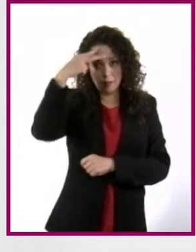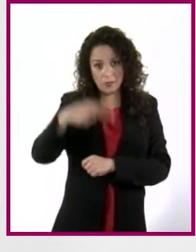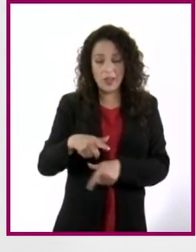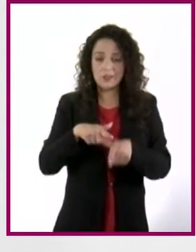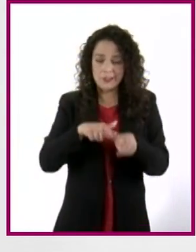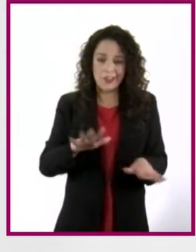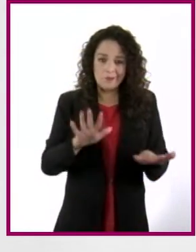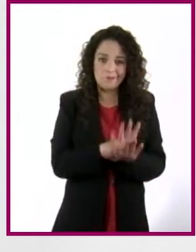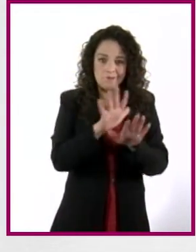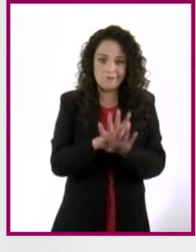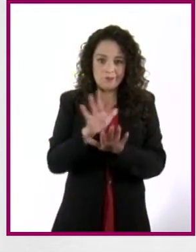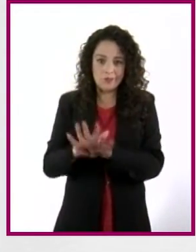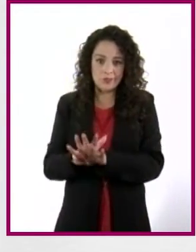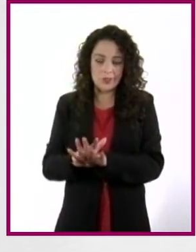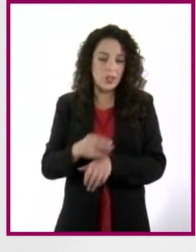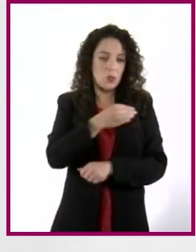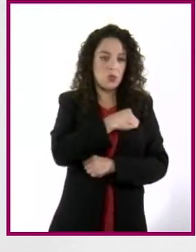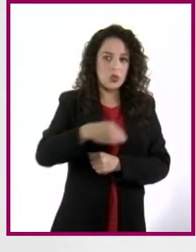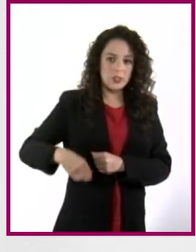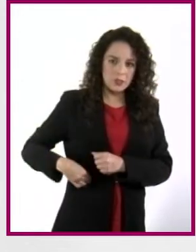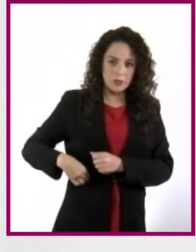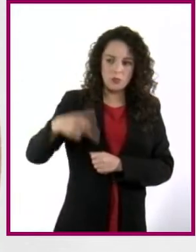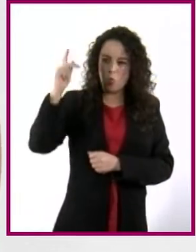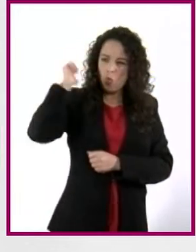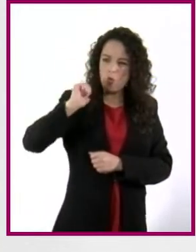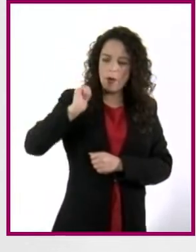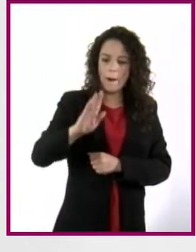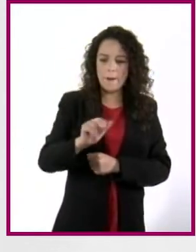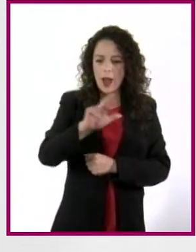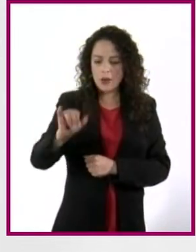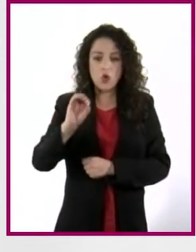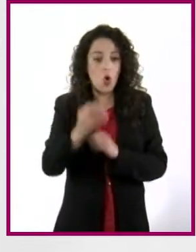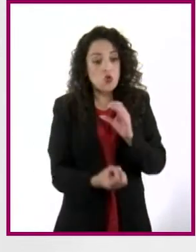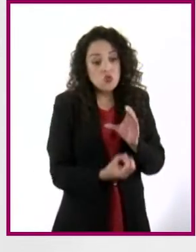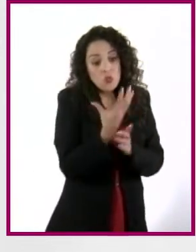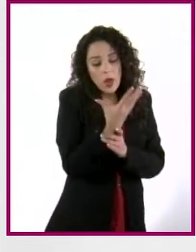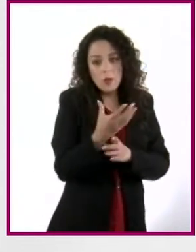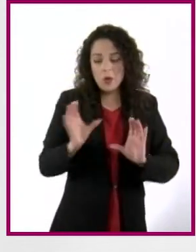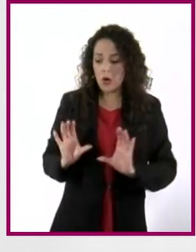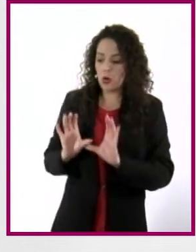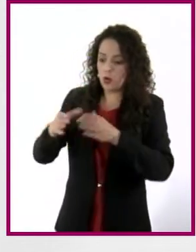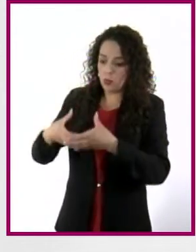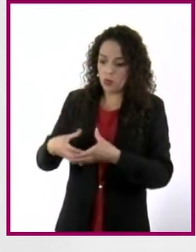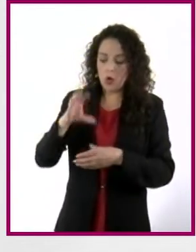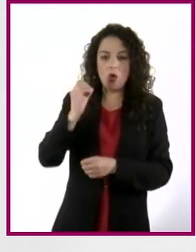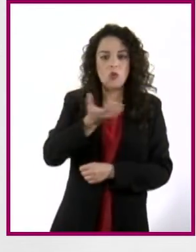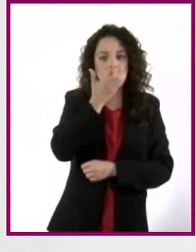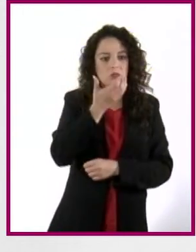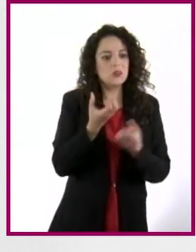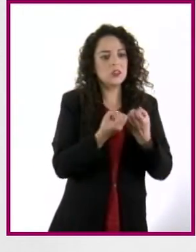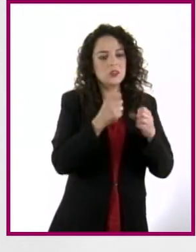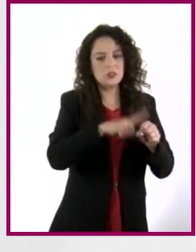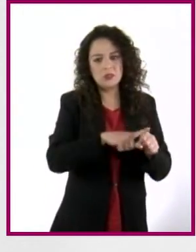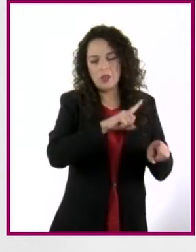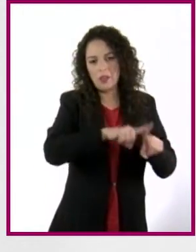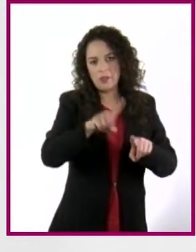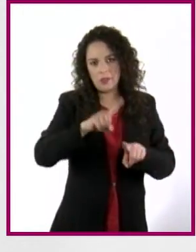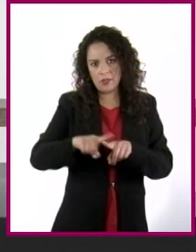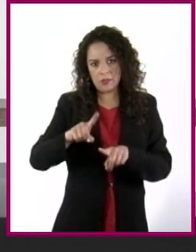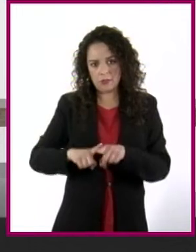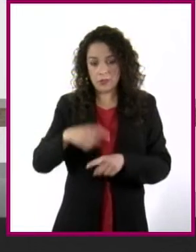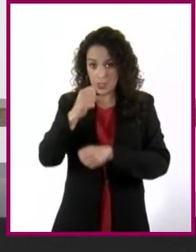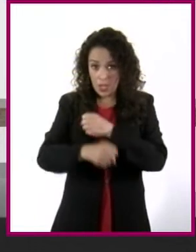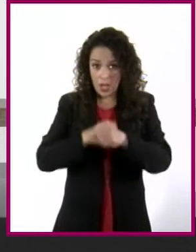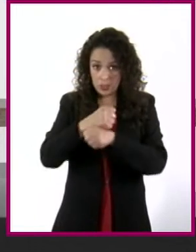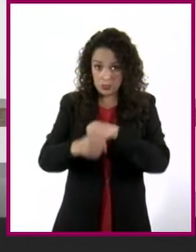transformándose. Municipios, barrios antiguos y nuevos, comunidades y estructuras sociales. Nada es resistente al paso del